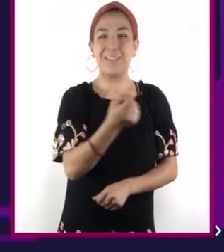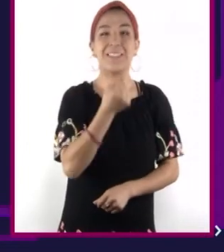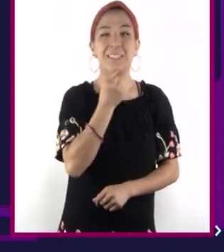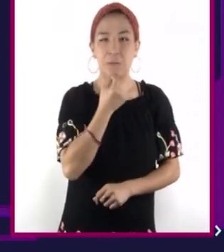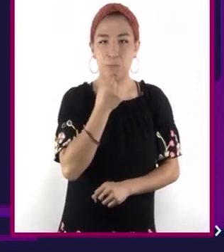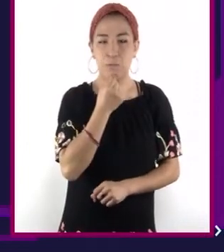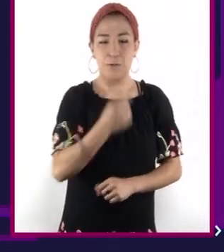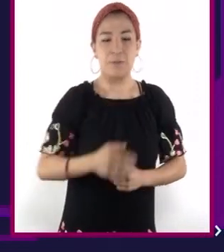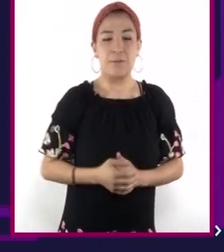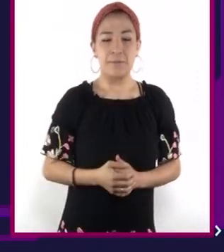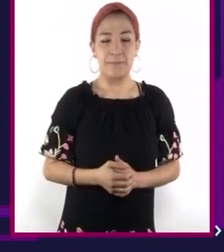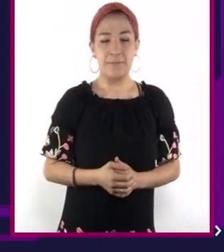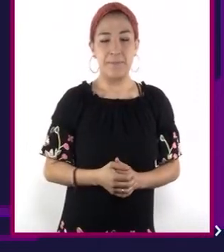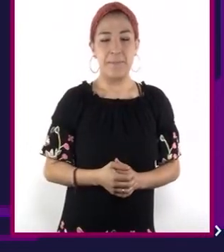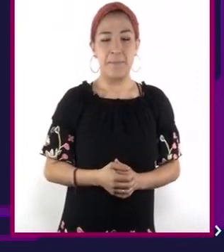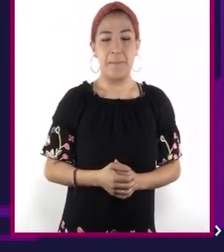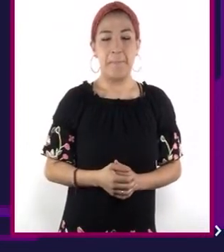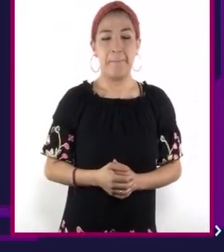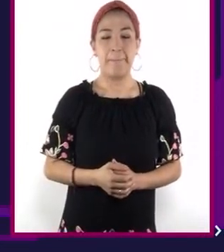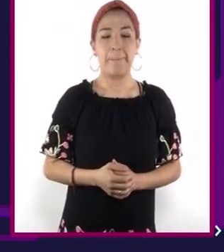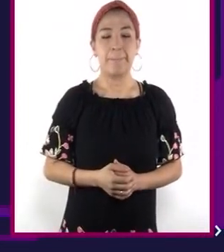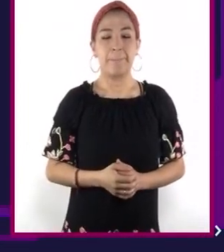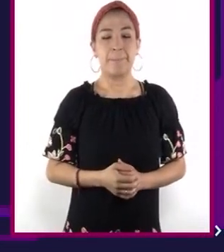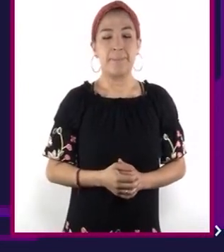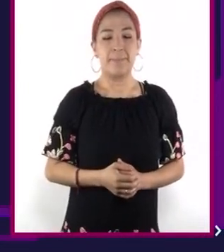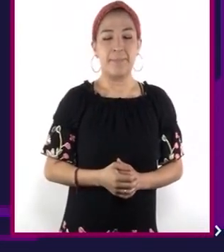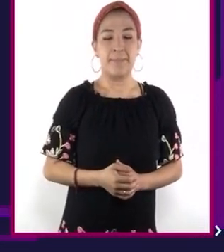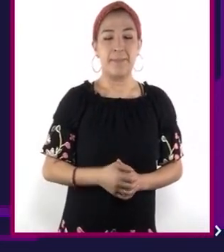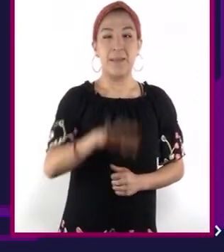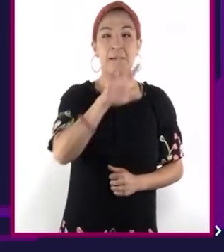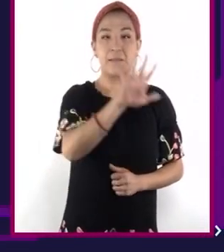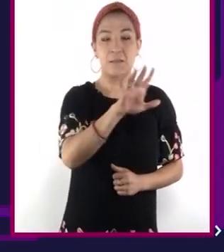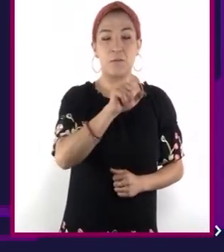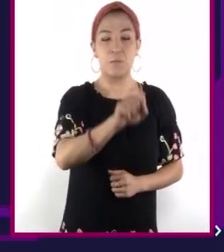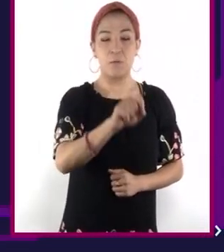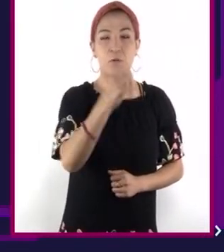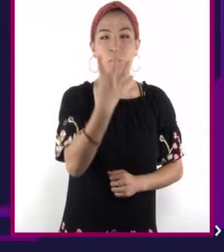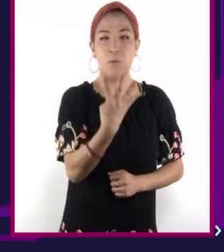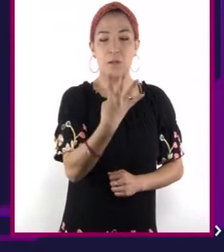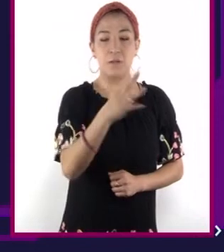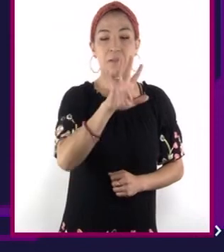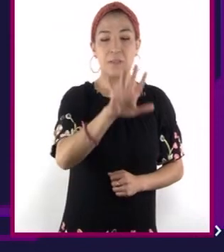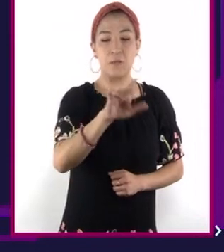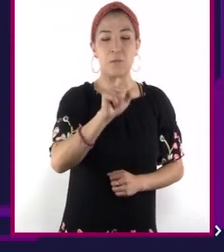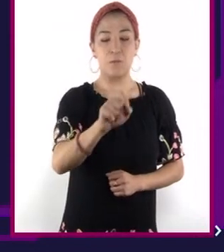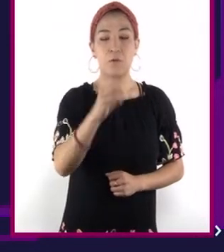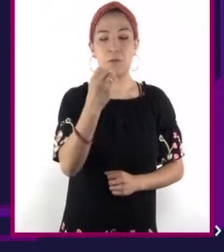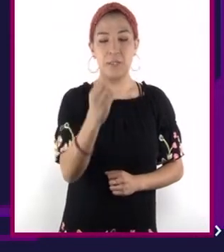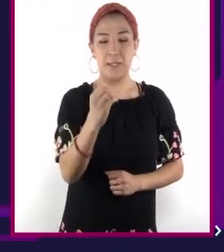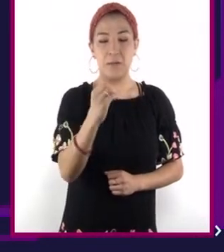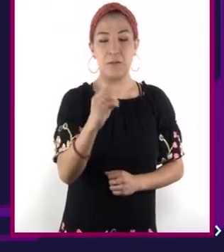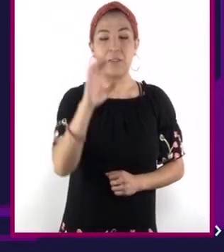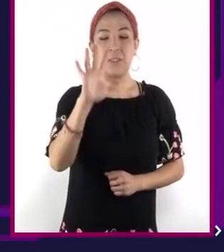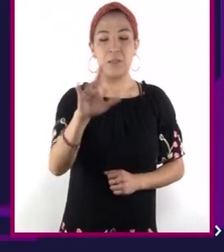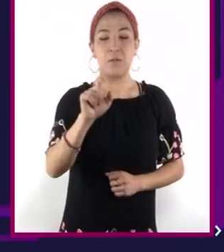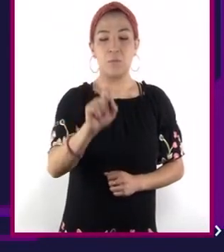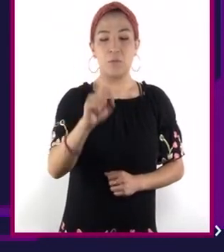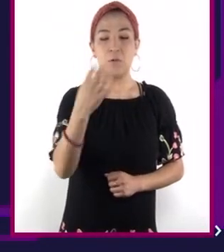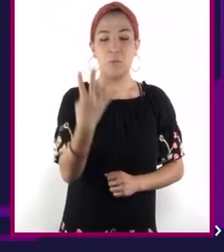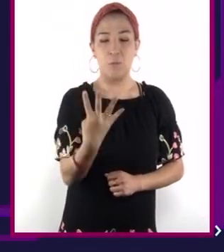segundos: 5.4, 5.0, 5.4,